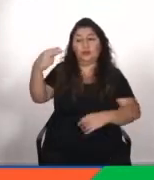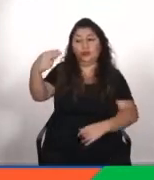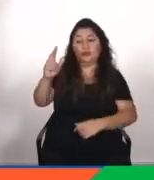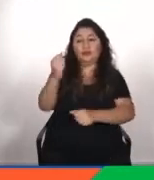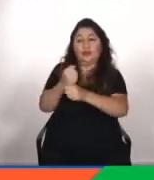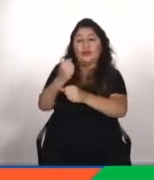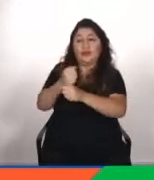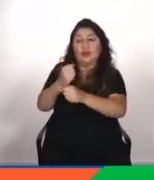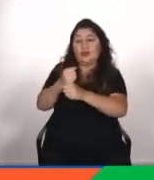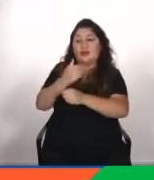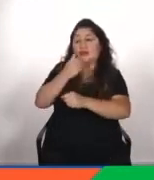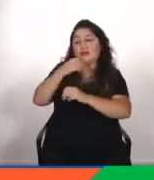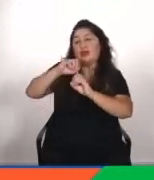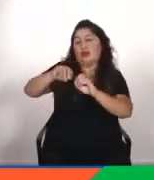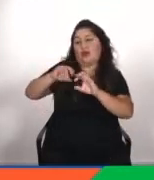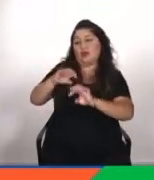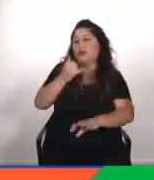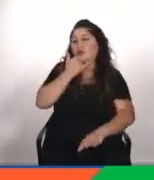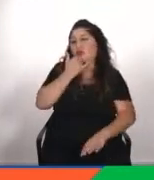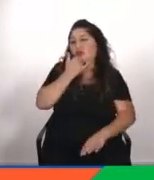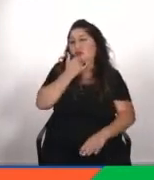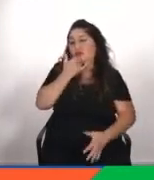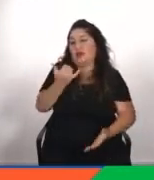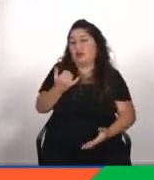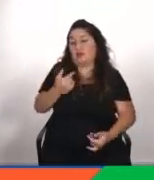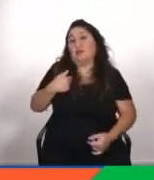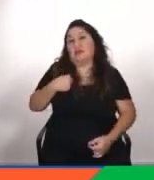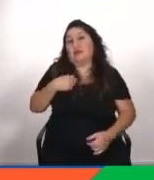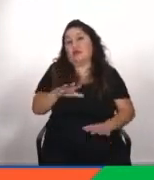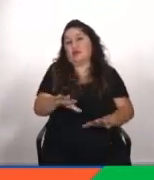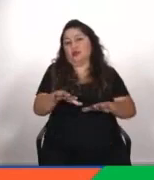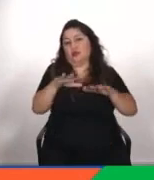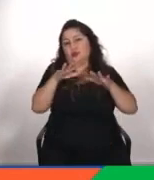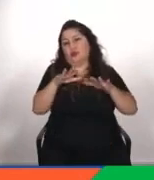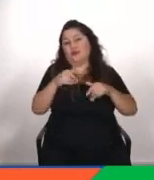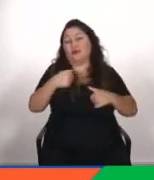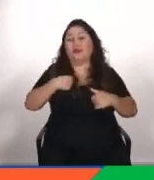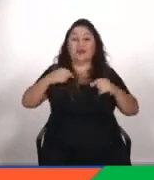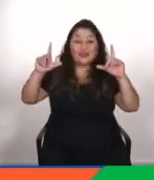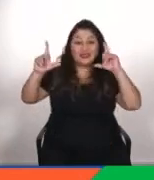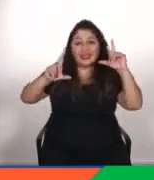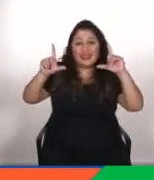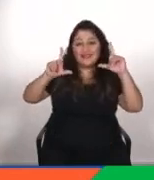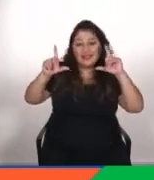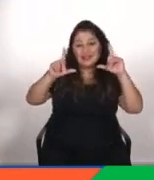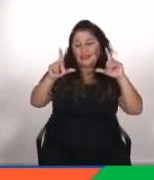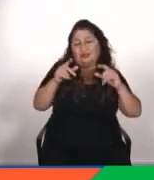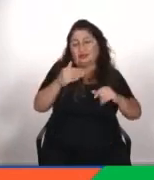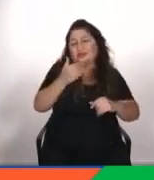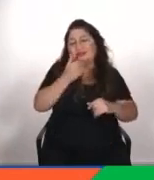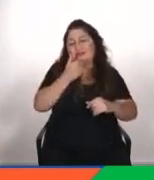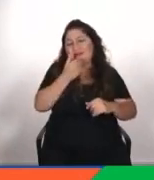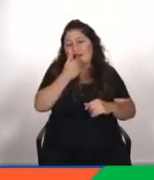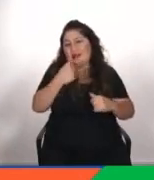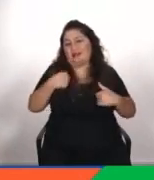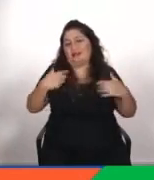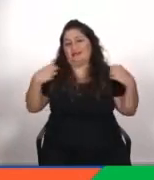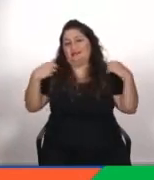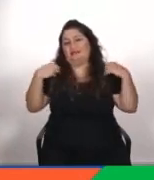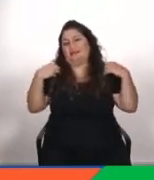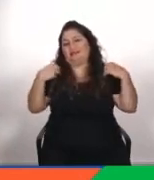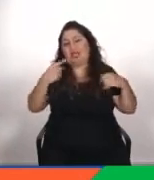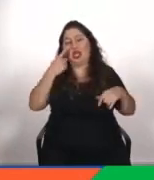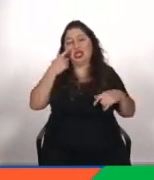youtubers. Muchas gracias. Sí, para mí es un lujo, por ejemplo, lo de la televisión esta órbita laica es un lujazo, o sea, conocer divulgadores